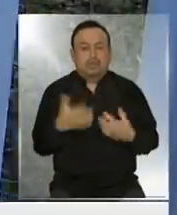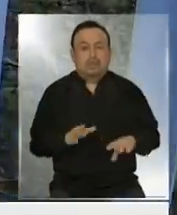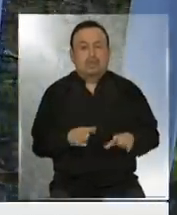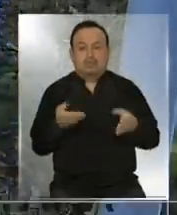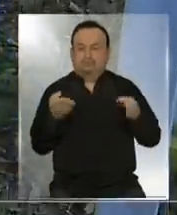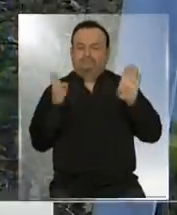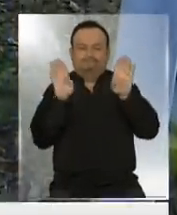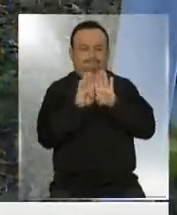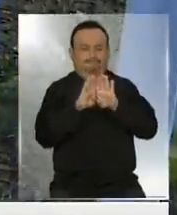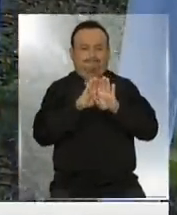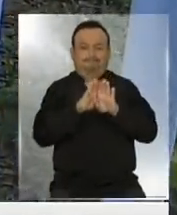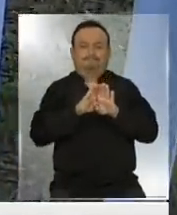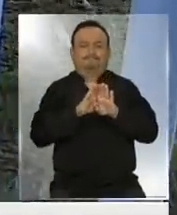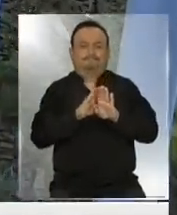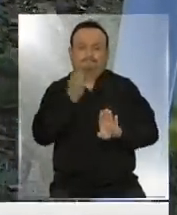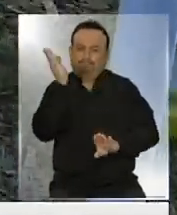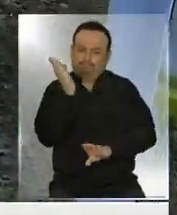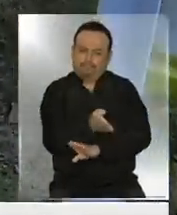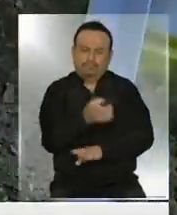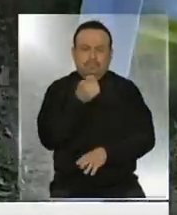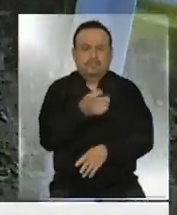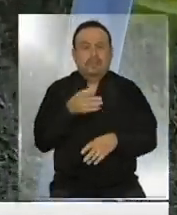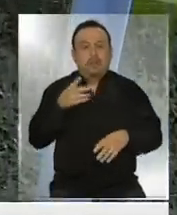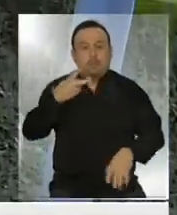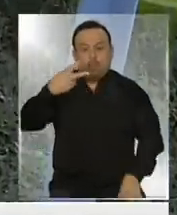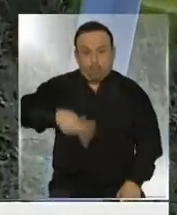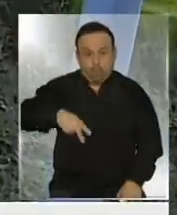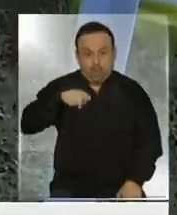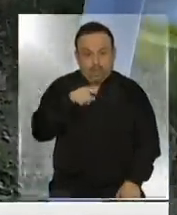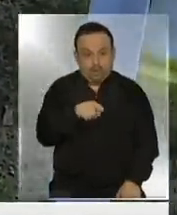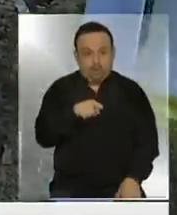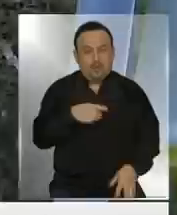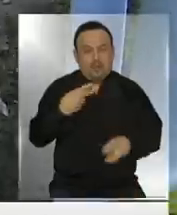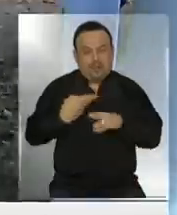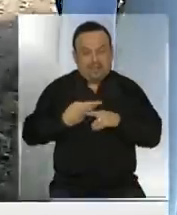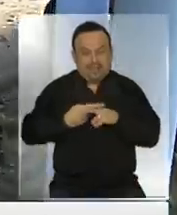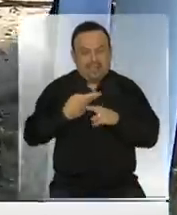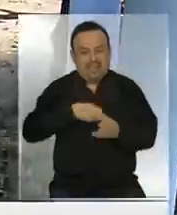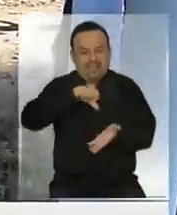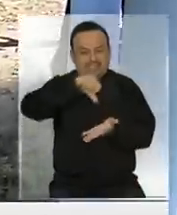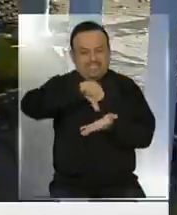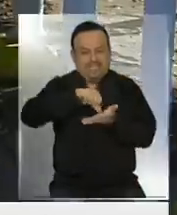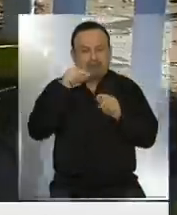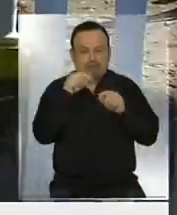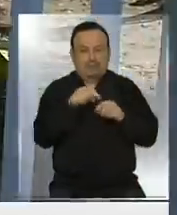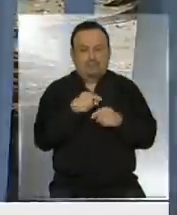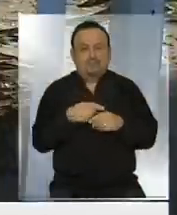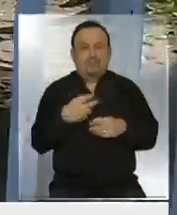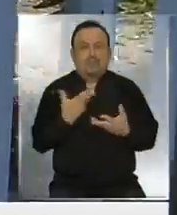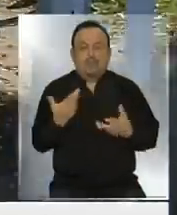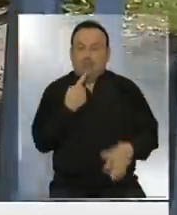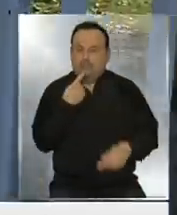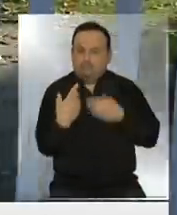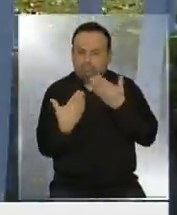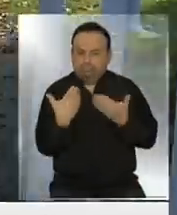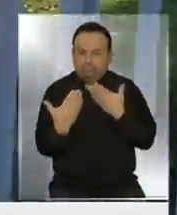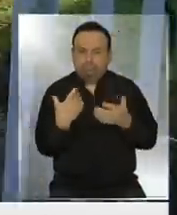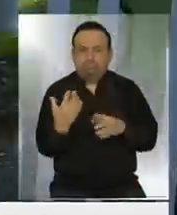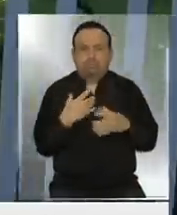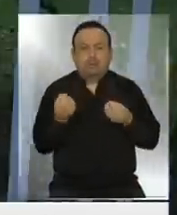este recinto conversaron ahí con el dueño de este centro de eventos el cual había sido